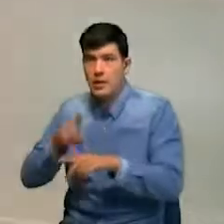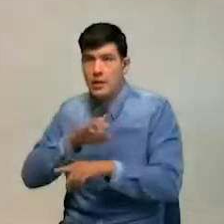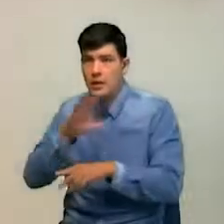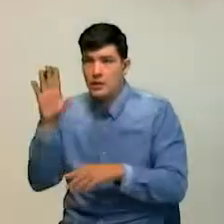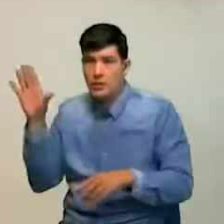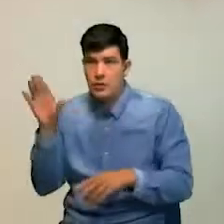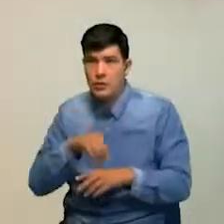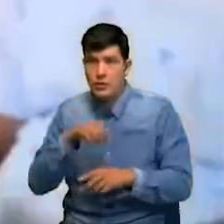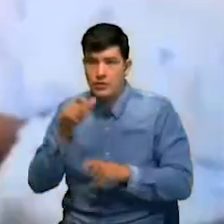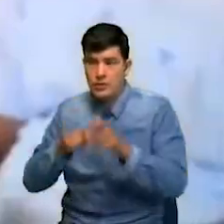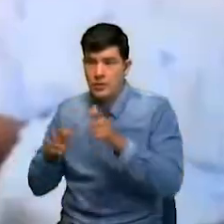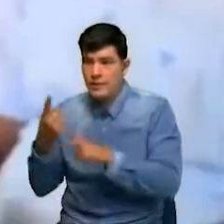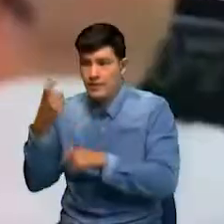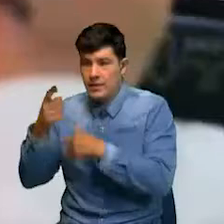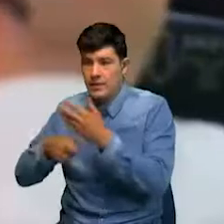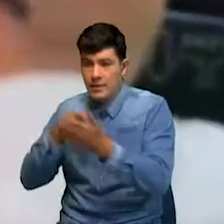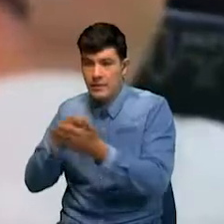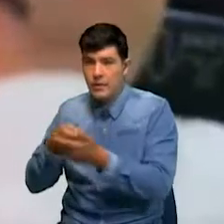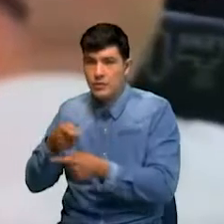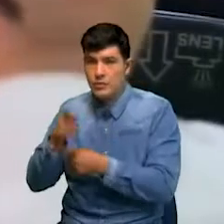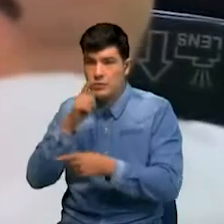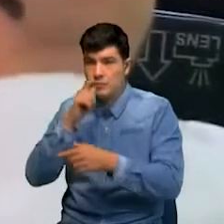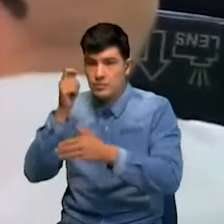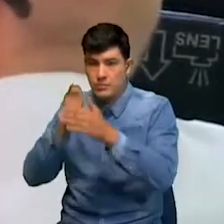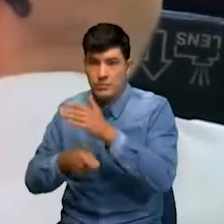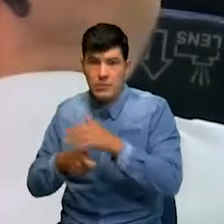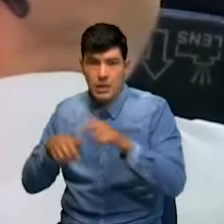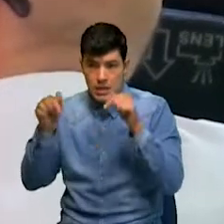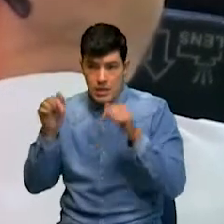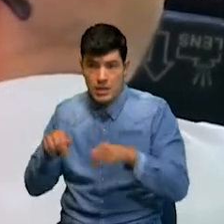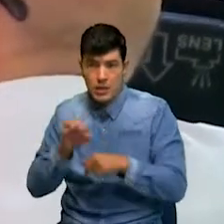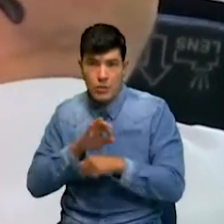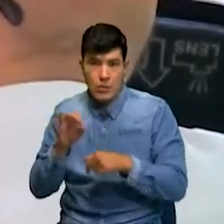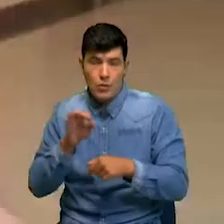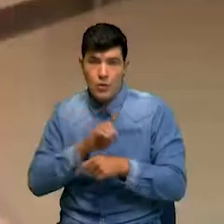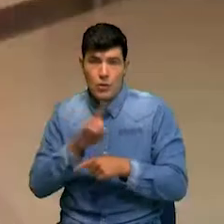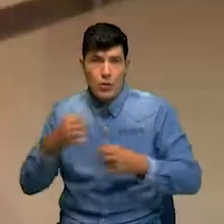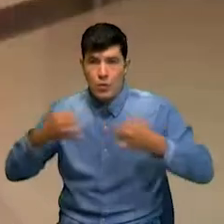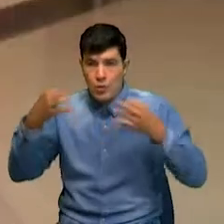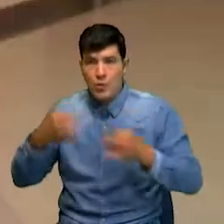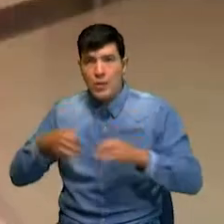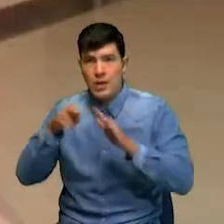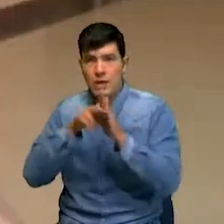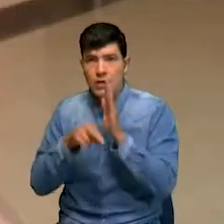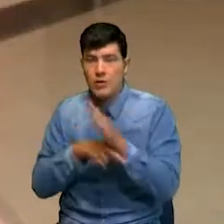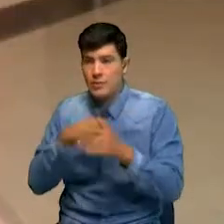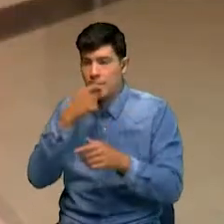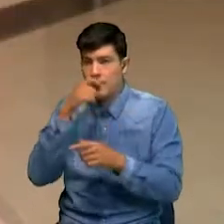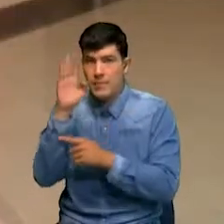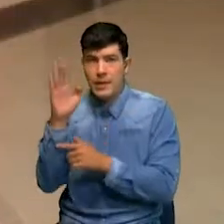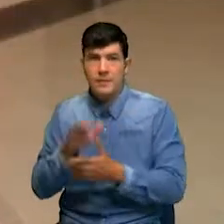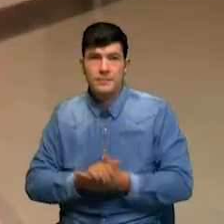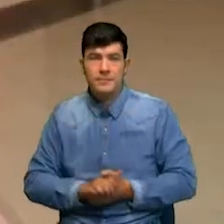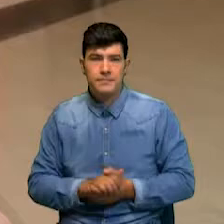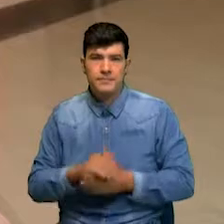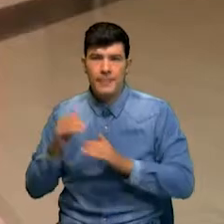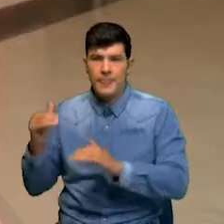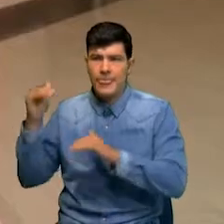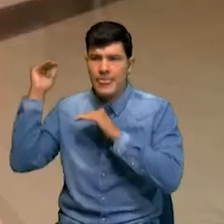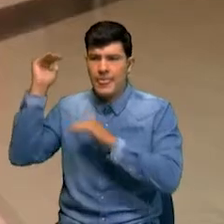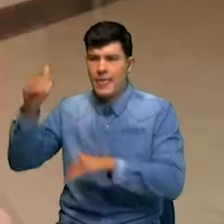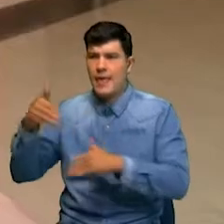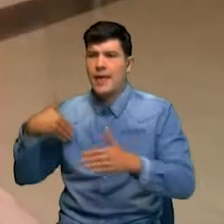deudas por comparendos, órdenes de comparendo y por infracción a las normas de tránsito, máximo hasta